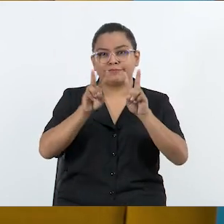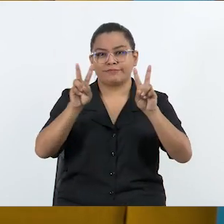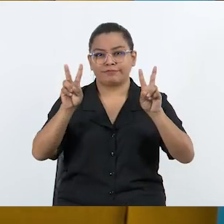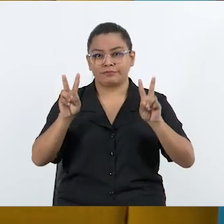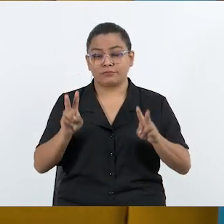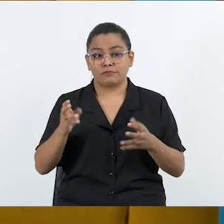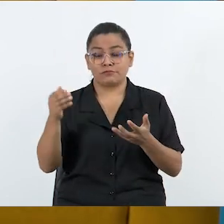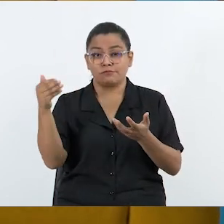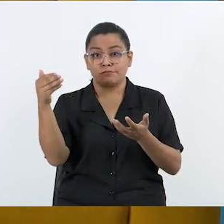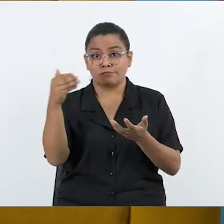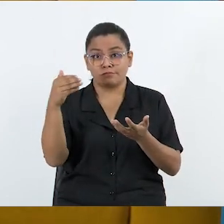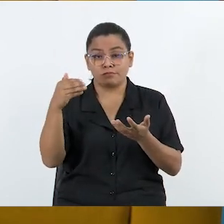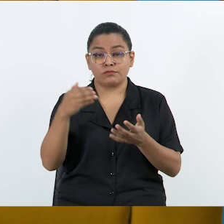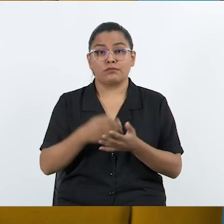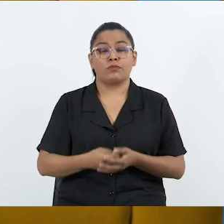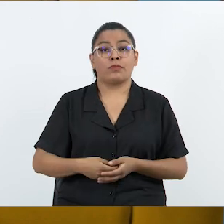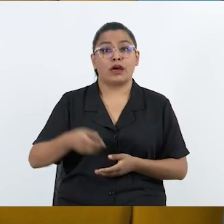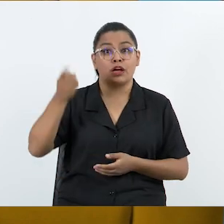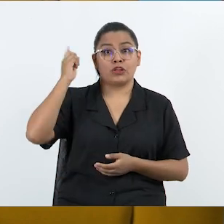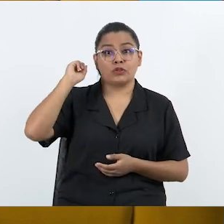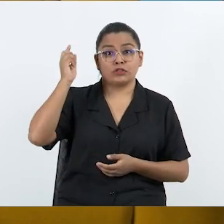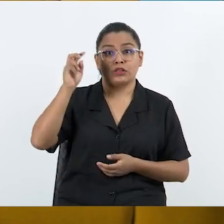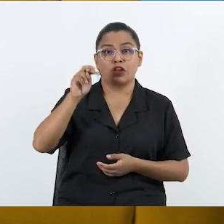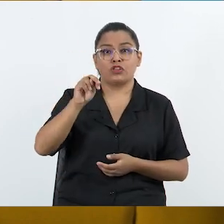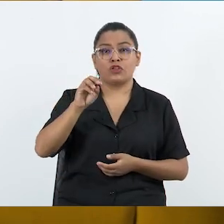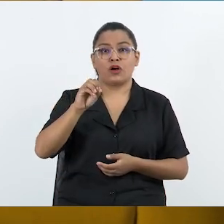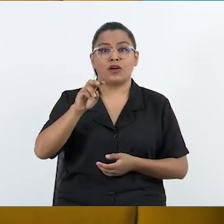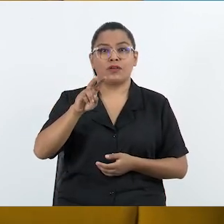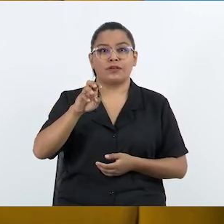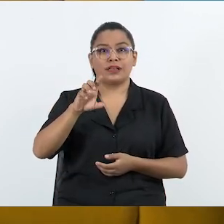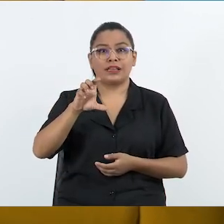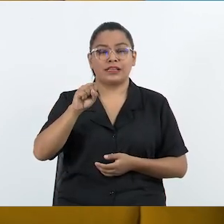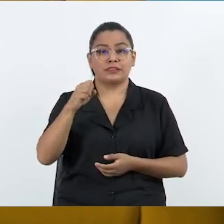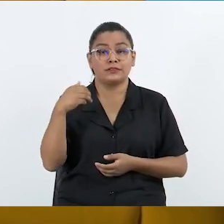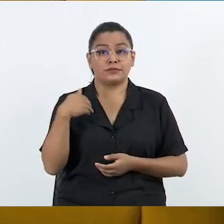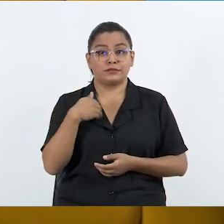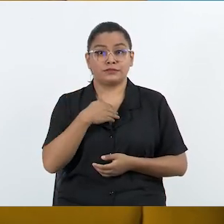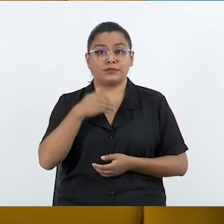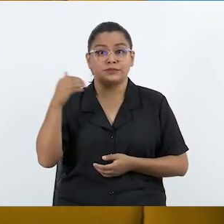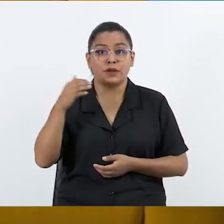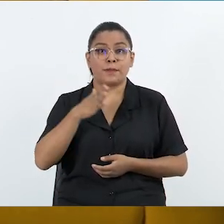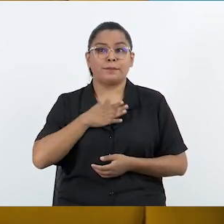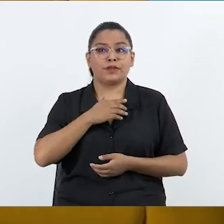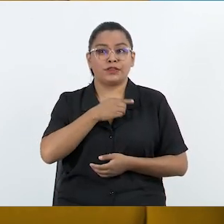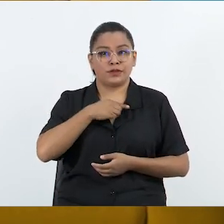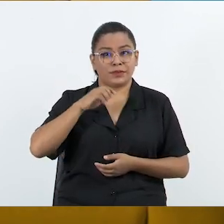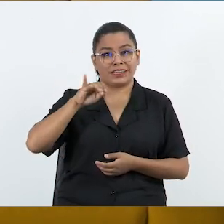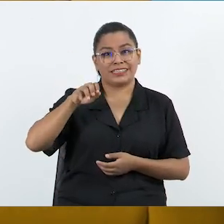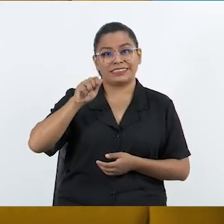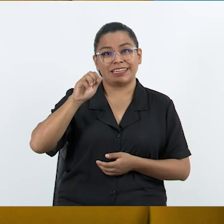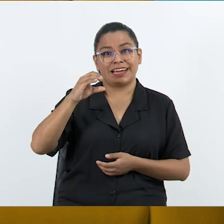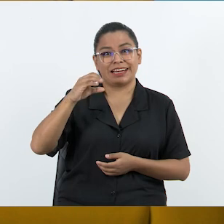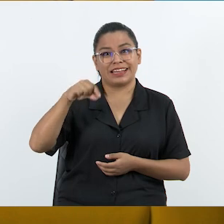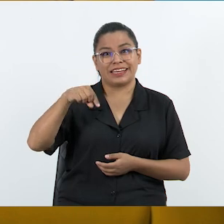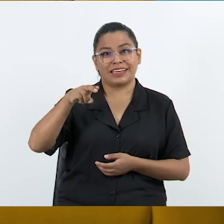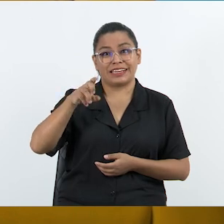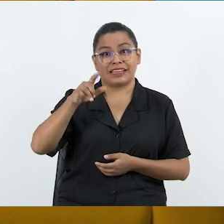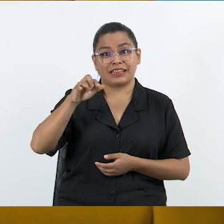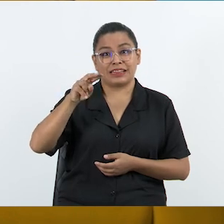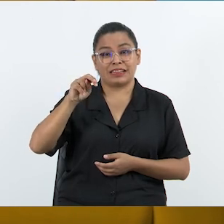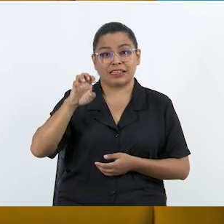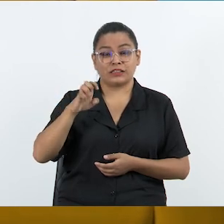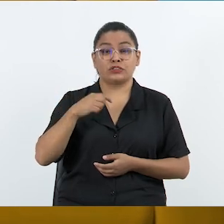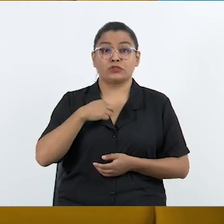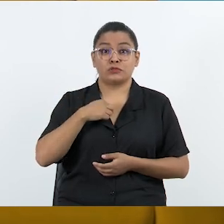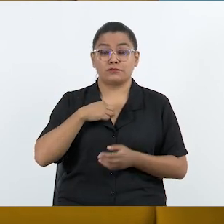formación para docentes noveles del Ministerio de Educación. Mi nombre es Jacqueline Aguirre, soy parte del equipo técnico de docentes